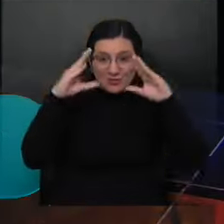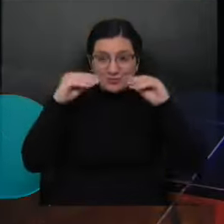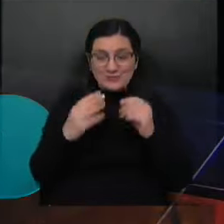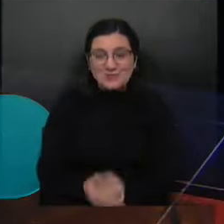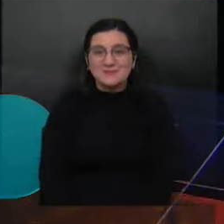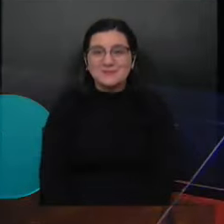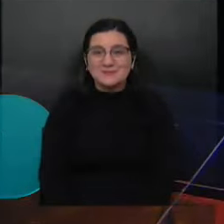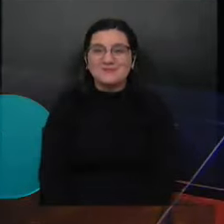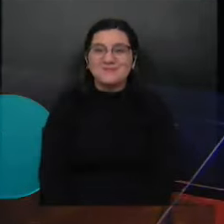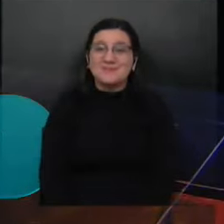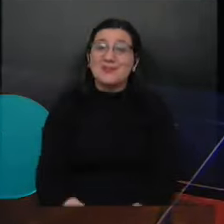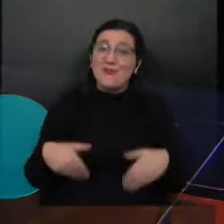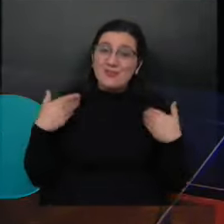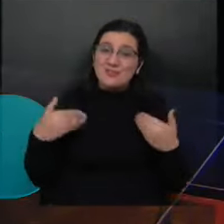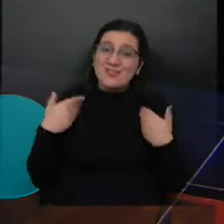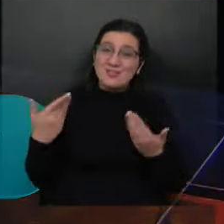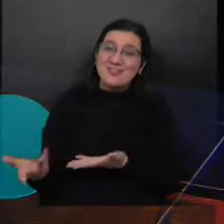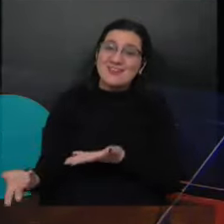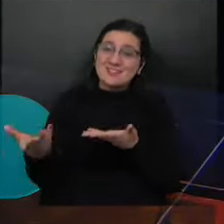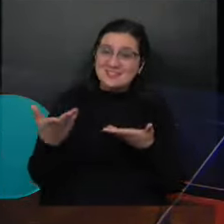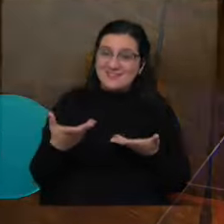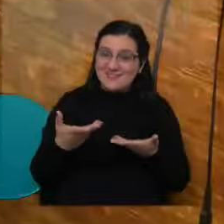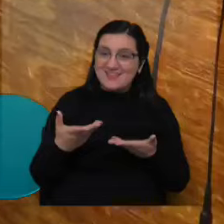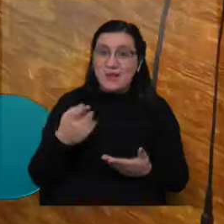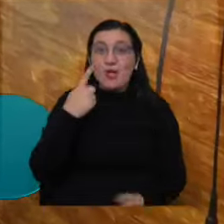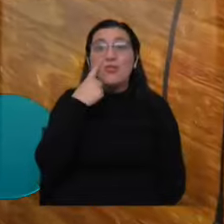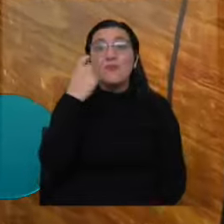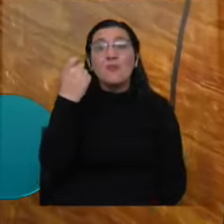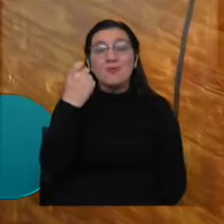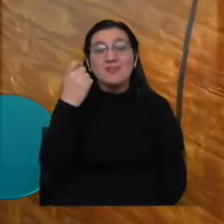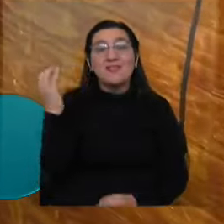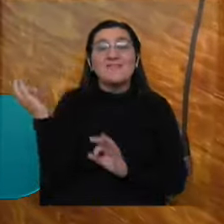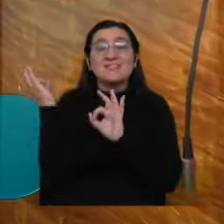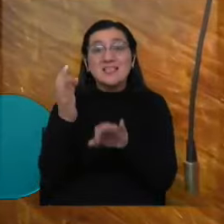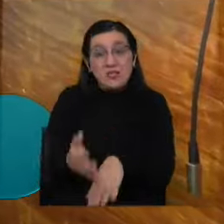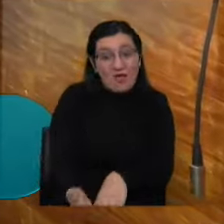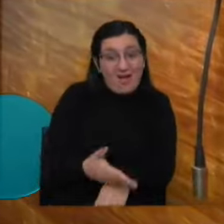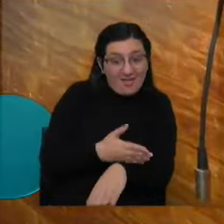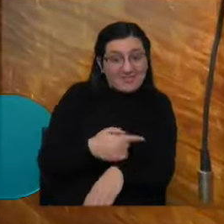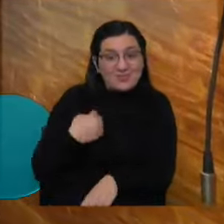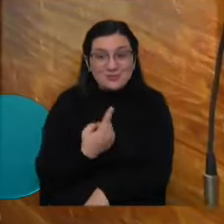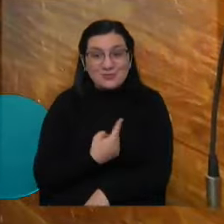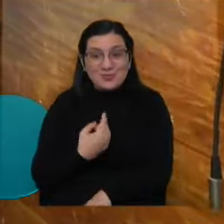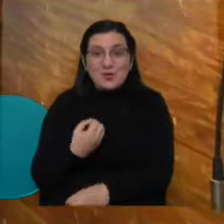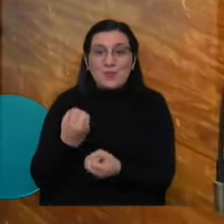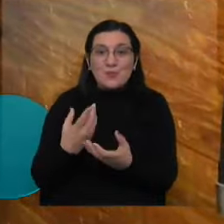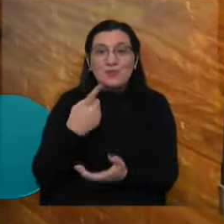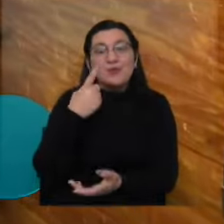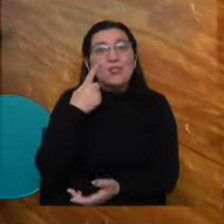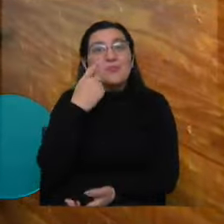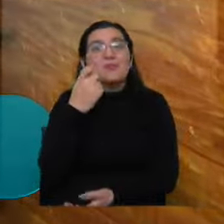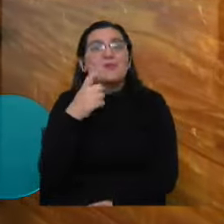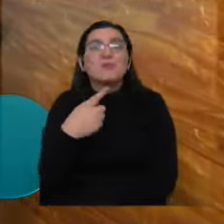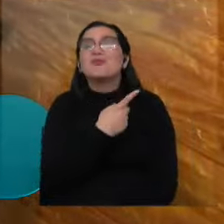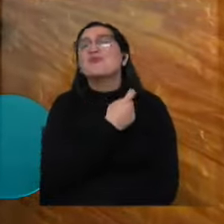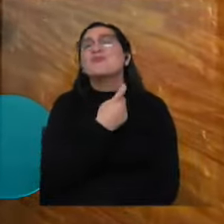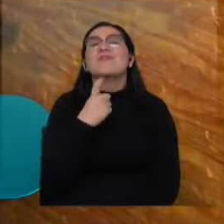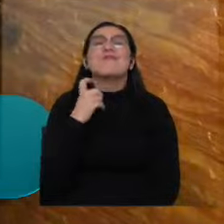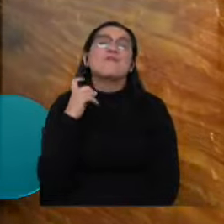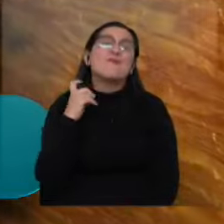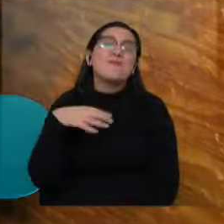museo contento de recibirte nos dimos cuenta que habí llegado antes que nosotros Porque percibimos tu perfume que es único que es